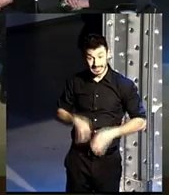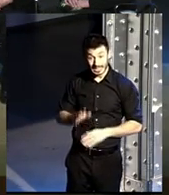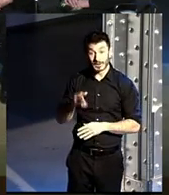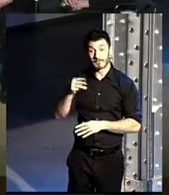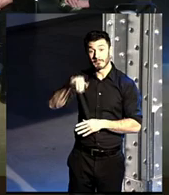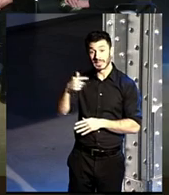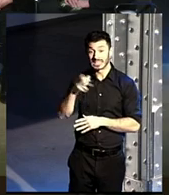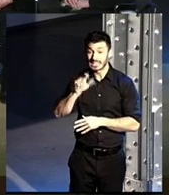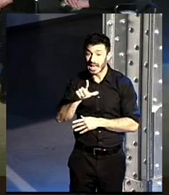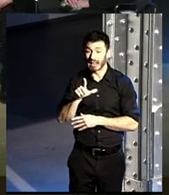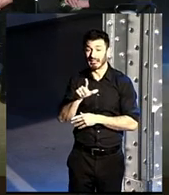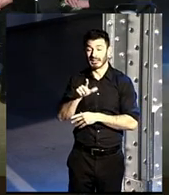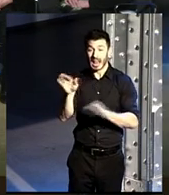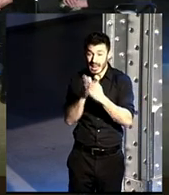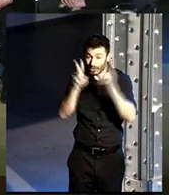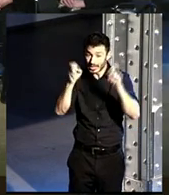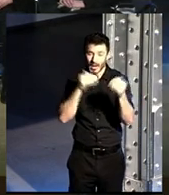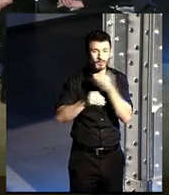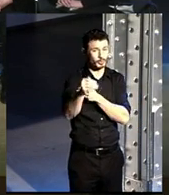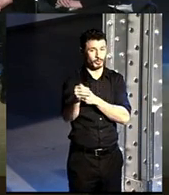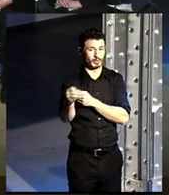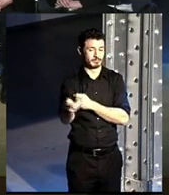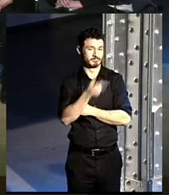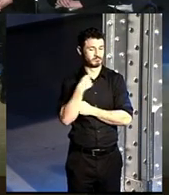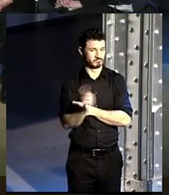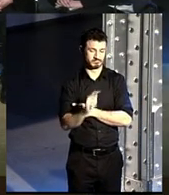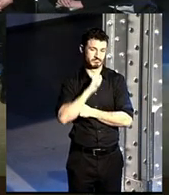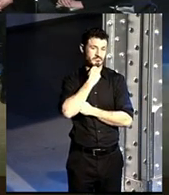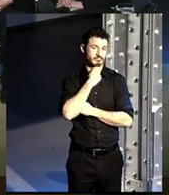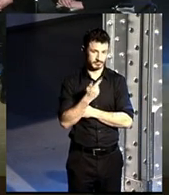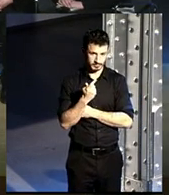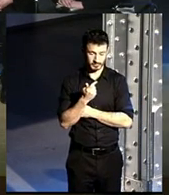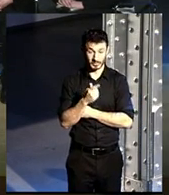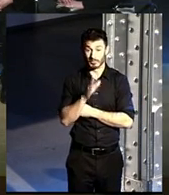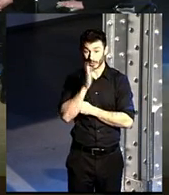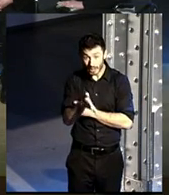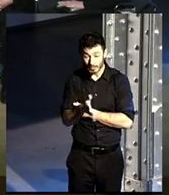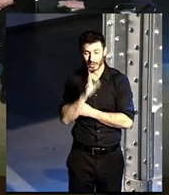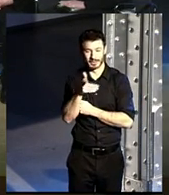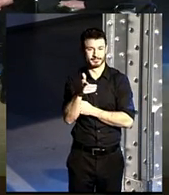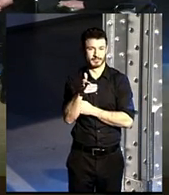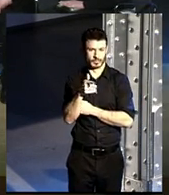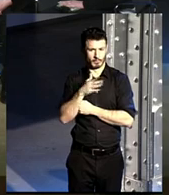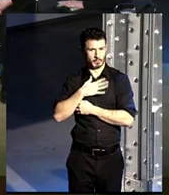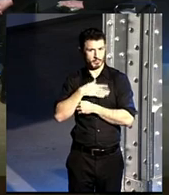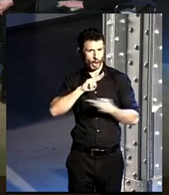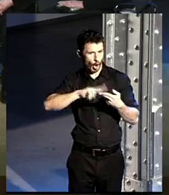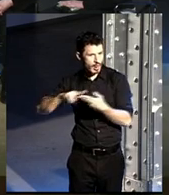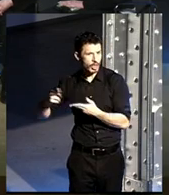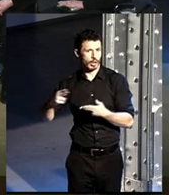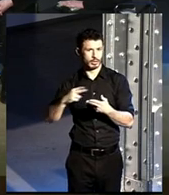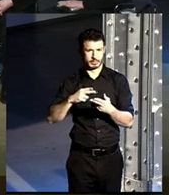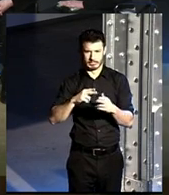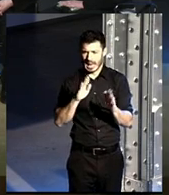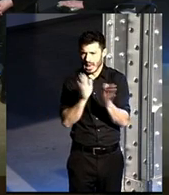Verne, detestaba. ¿Por qué? Porque lo que nos dice ahora es que hay miles de libros, en mi colección actual lo prueba,